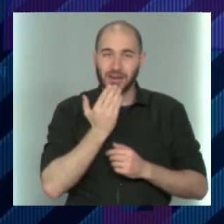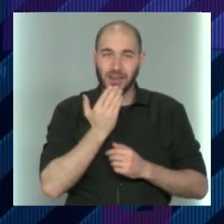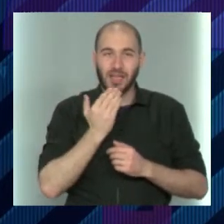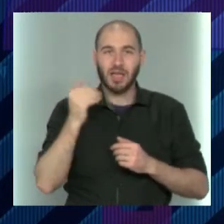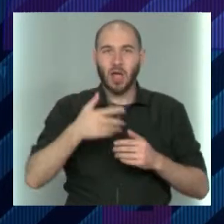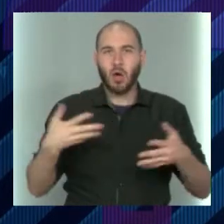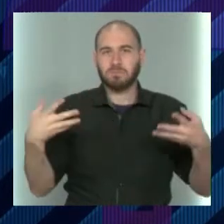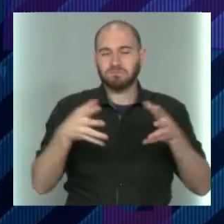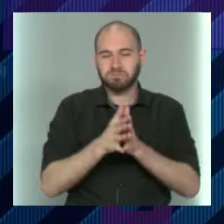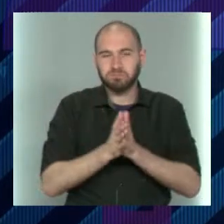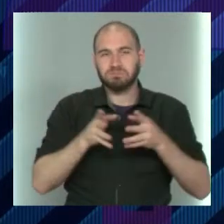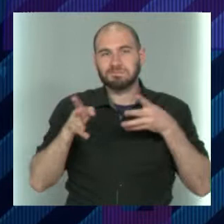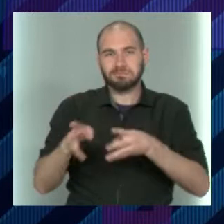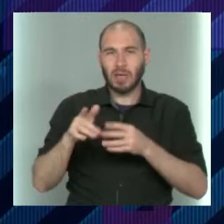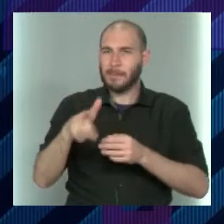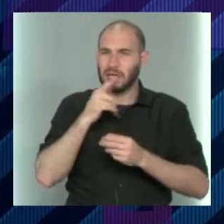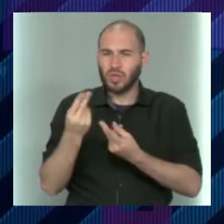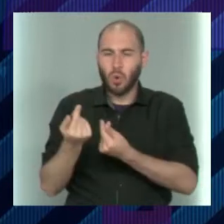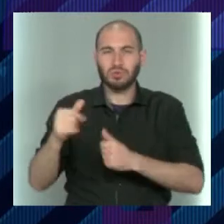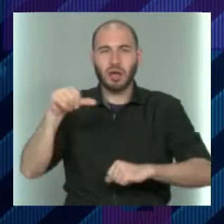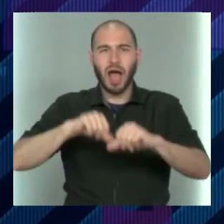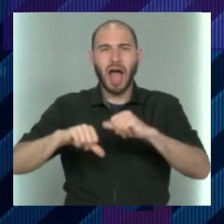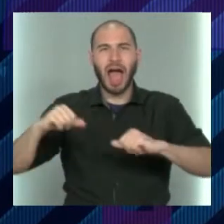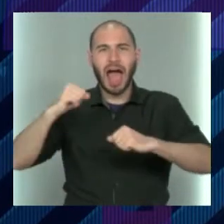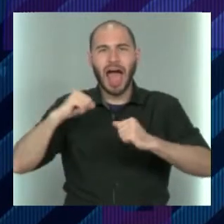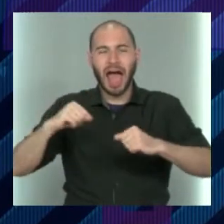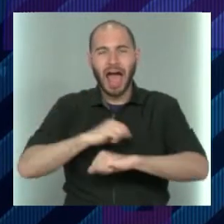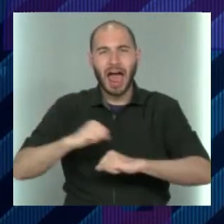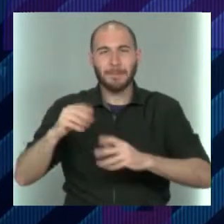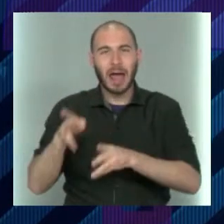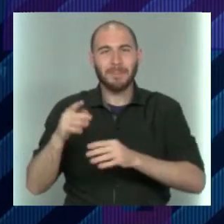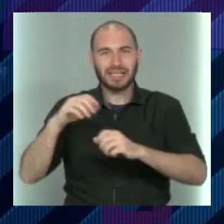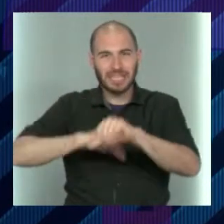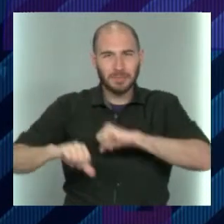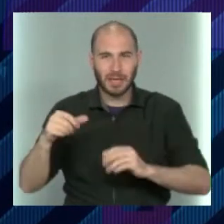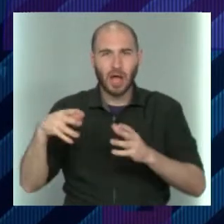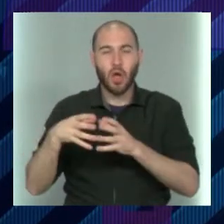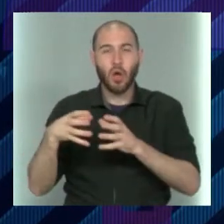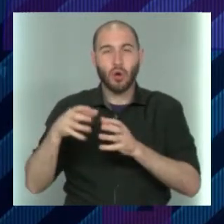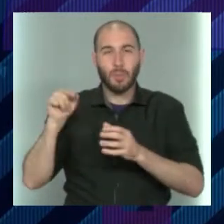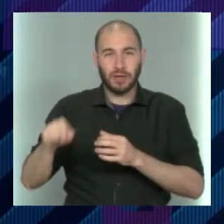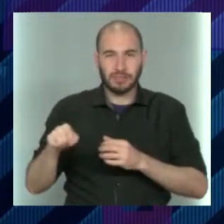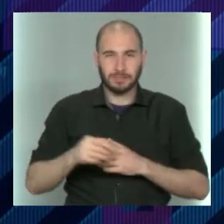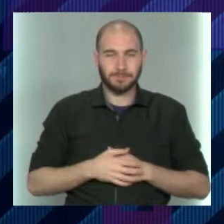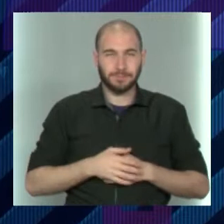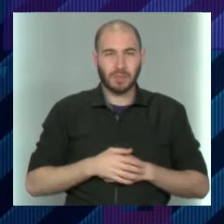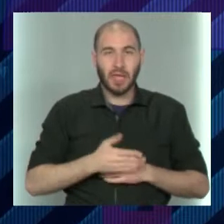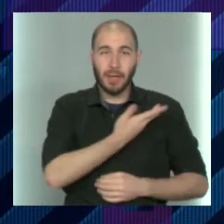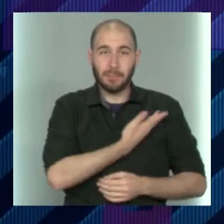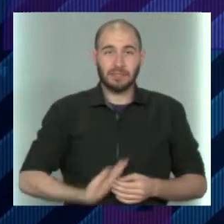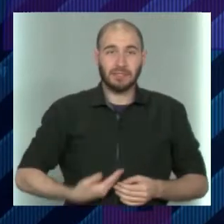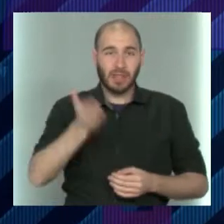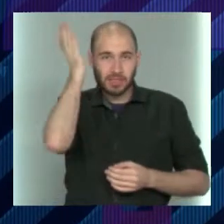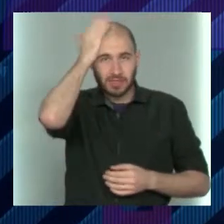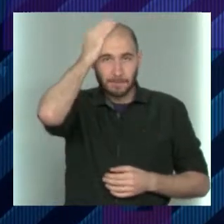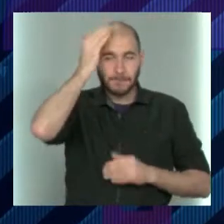militar conjunta en respuesta al supuesto uso de armas químicas en Duma por el gobierno de al-Assad. El presidente Donald